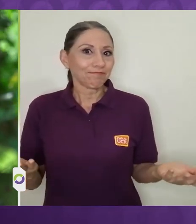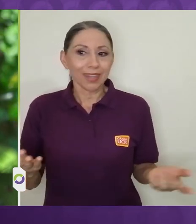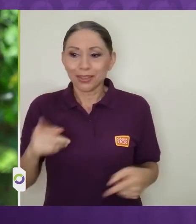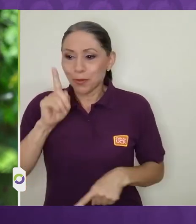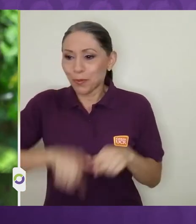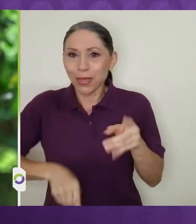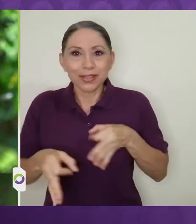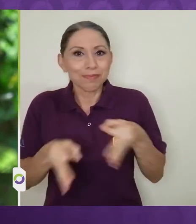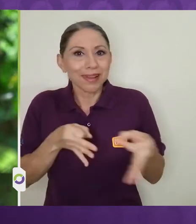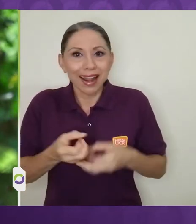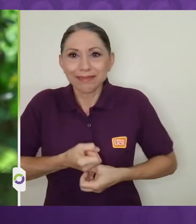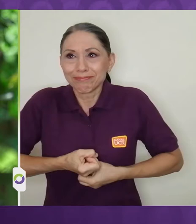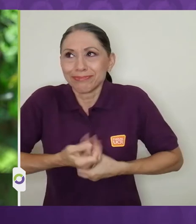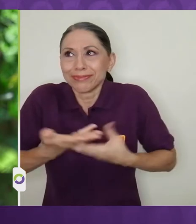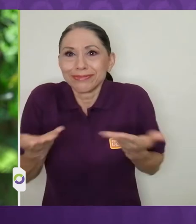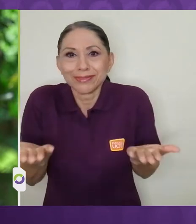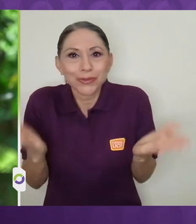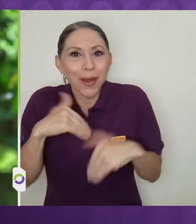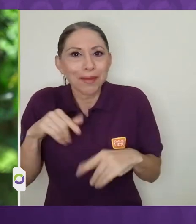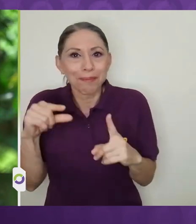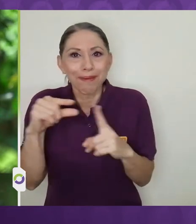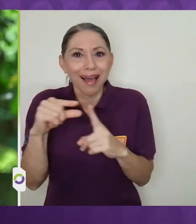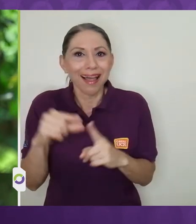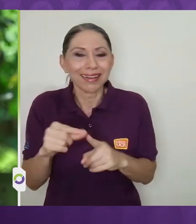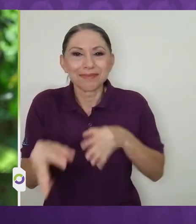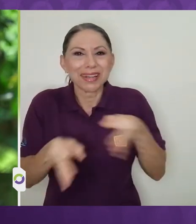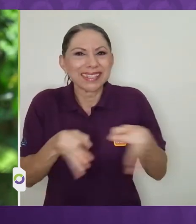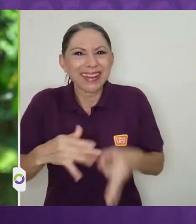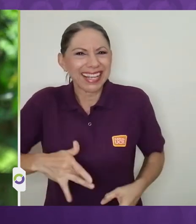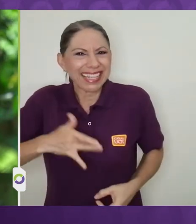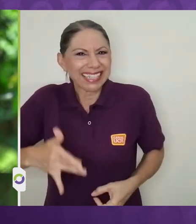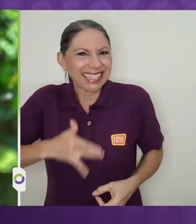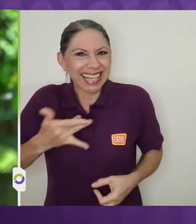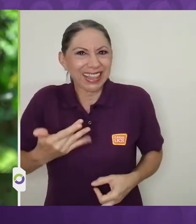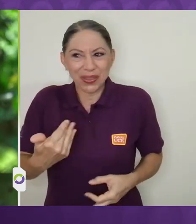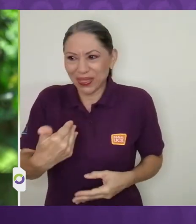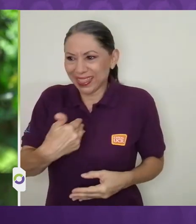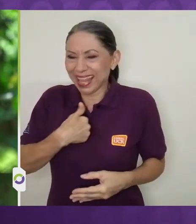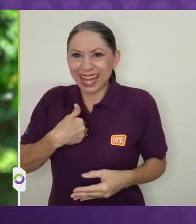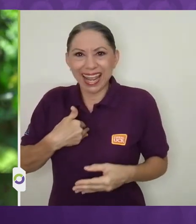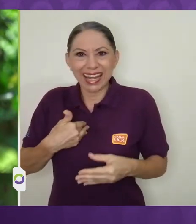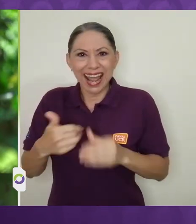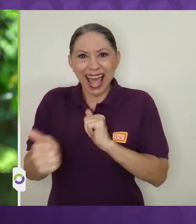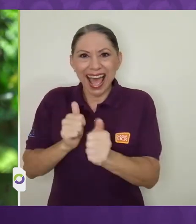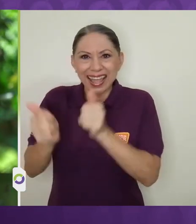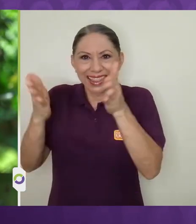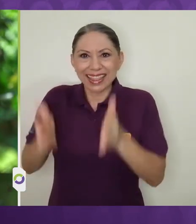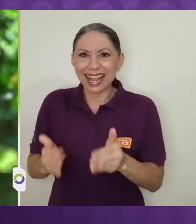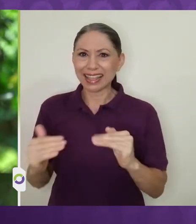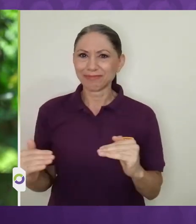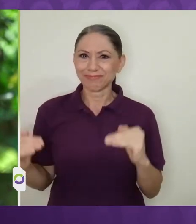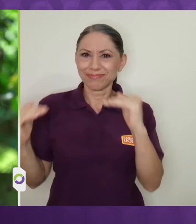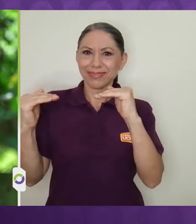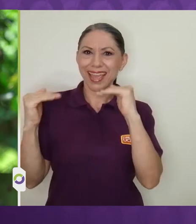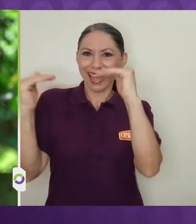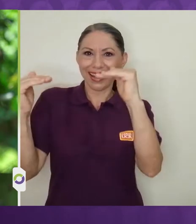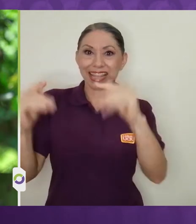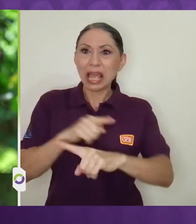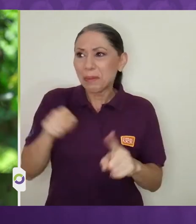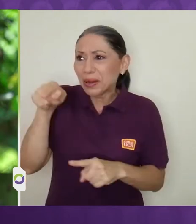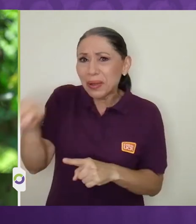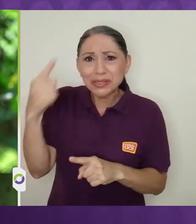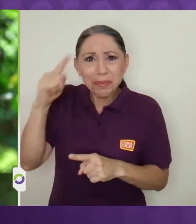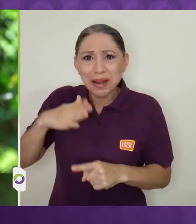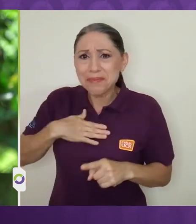no tengo palabras para explicar qué hay detrás de todo, qué se siente uno tener una atleta élite. Pero no es tan